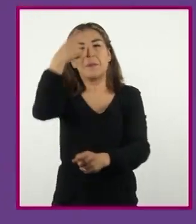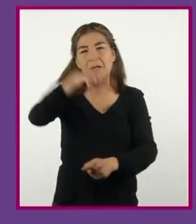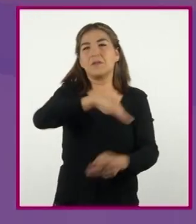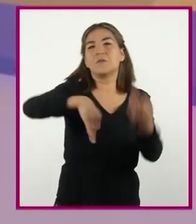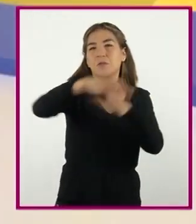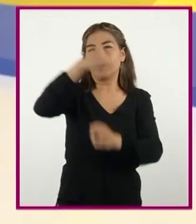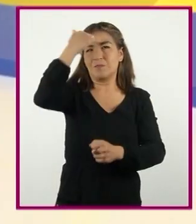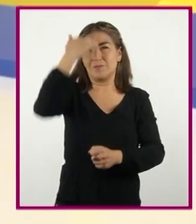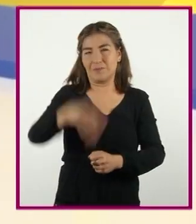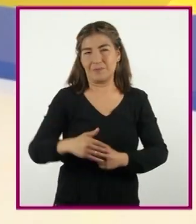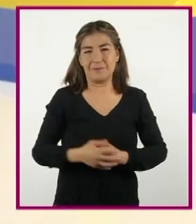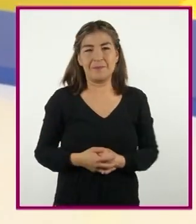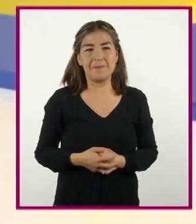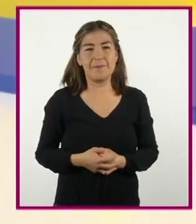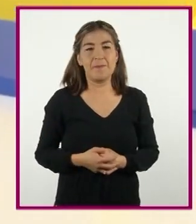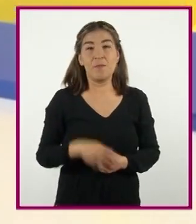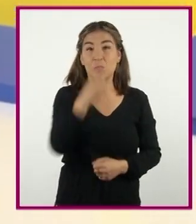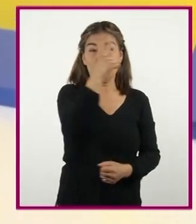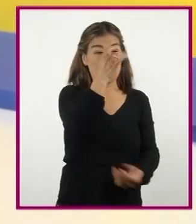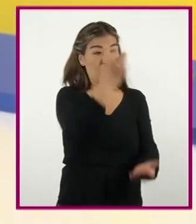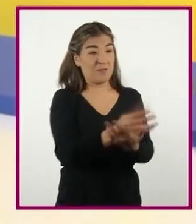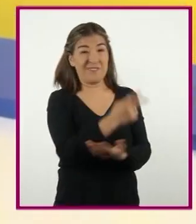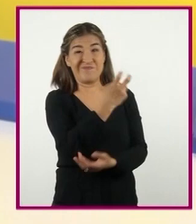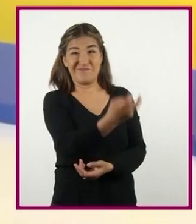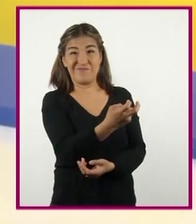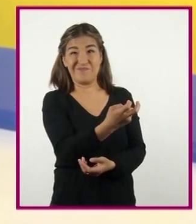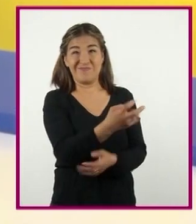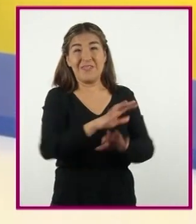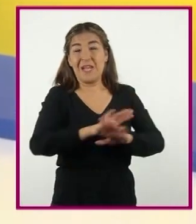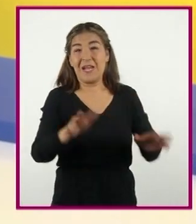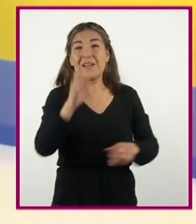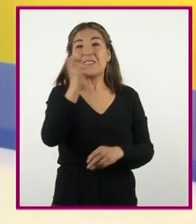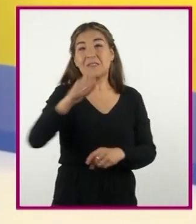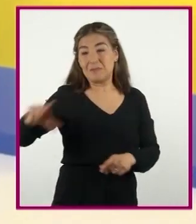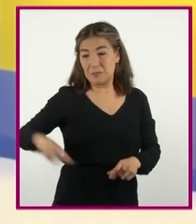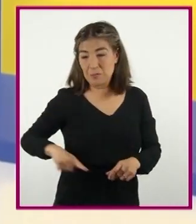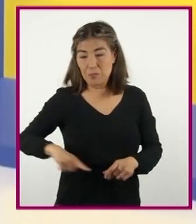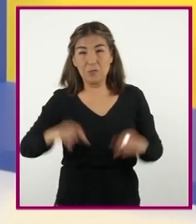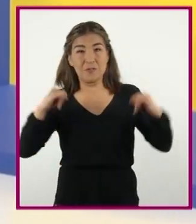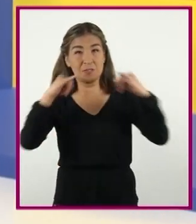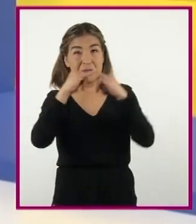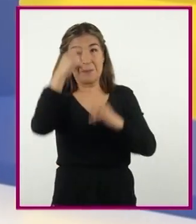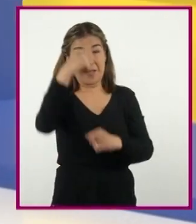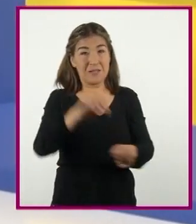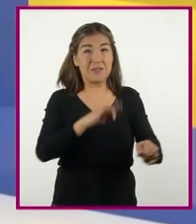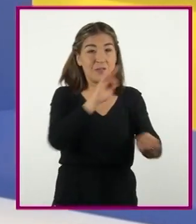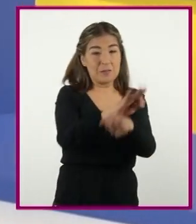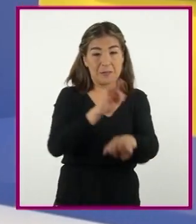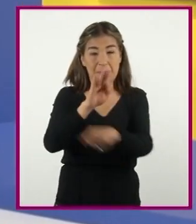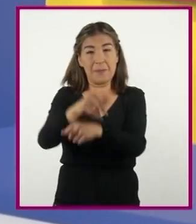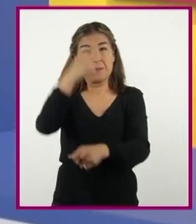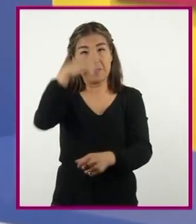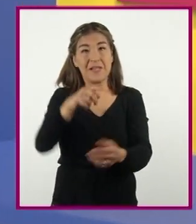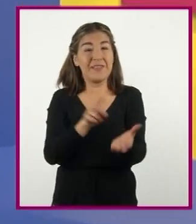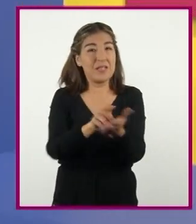necesario. Pero no basta con hacer que las autoridades trabajen a favor de los derechos humanos.